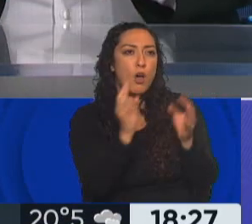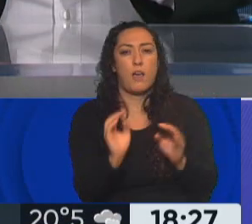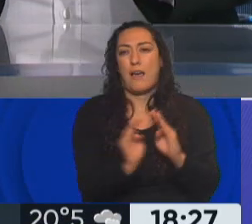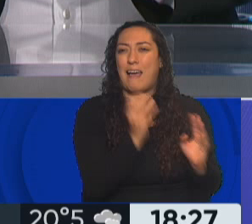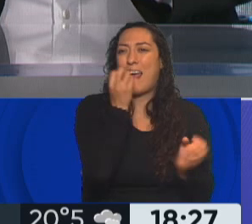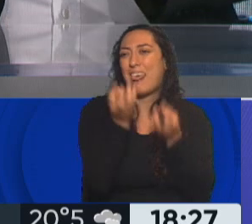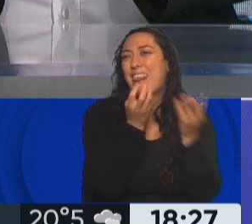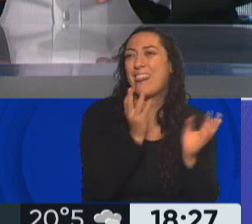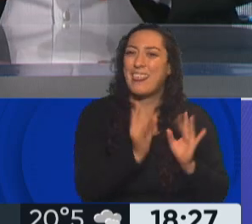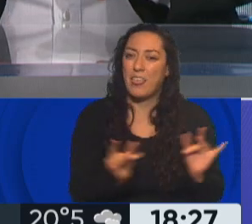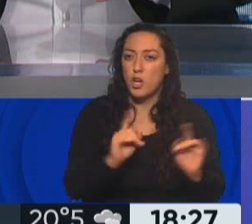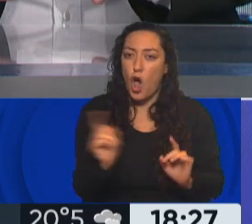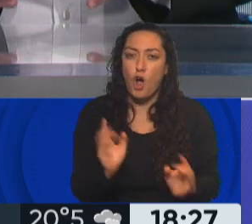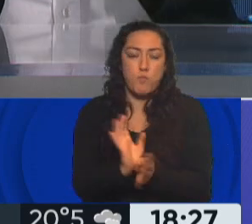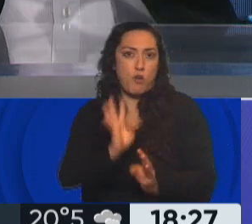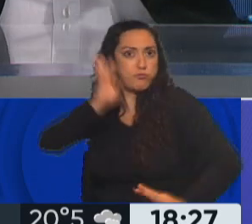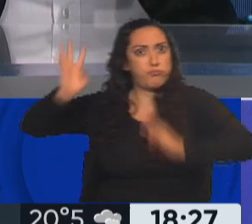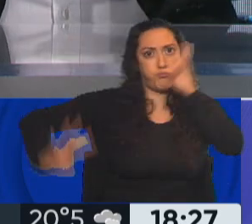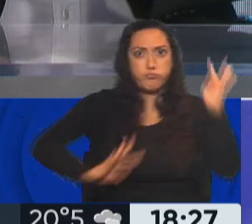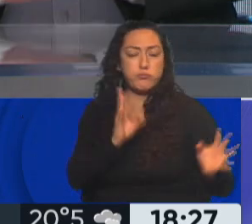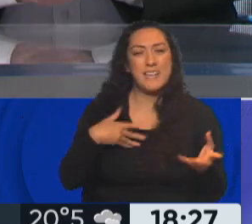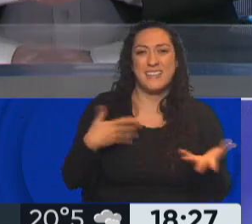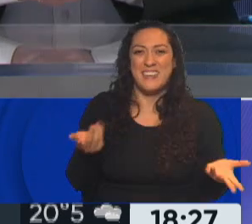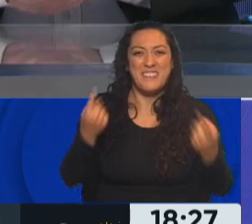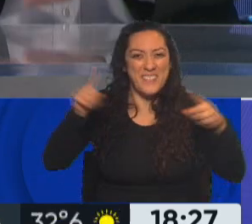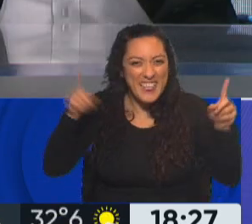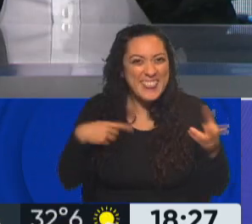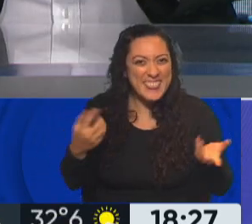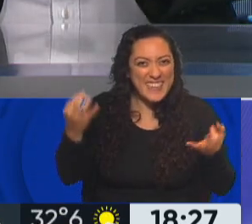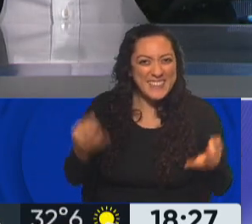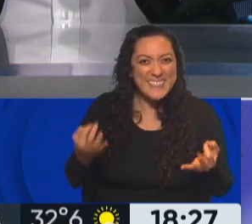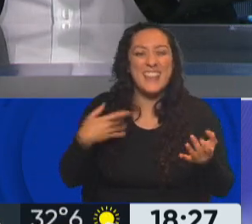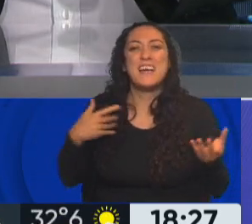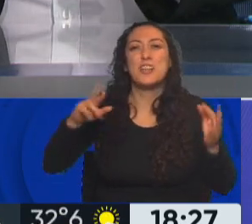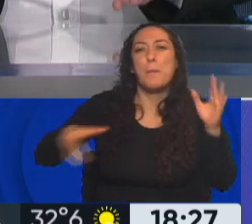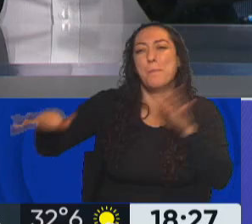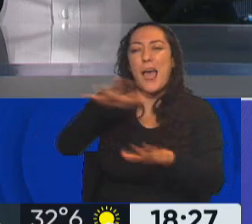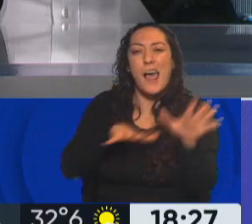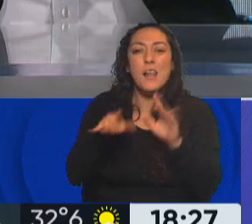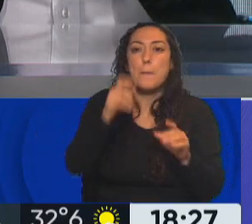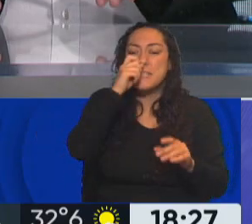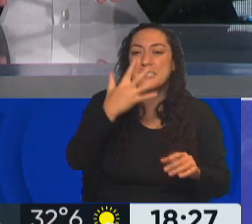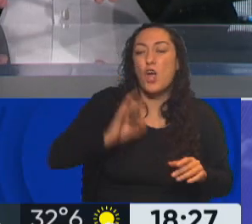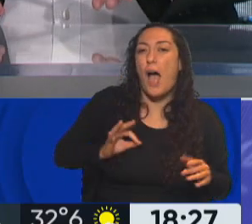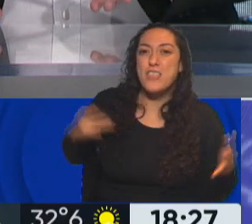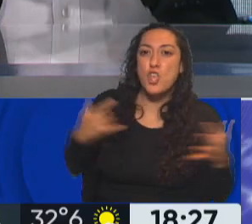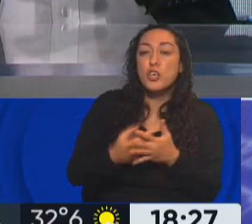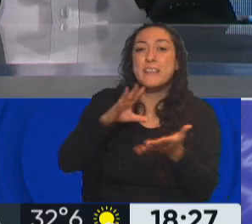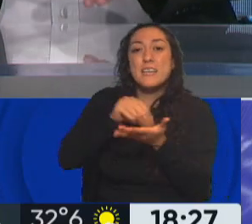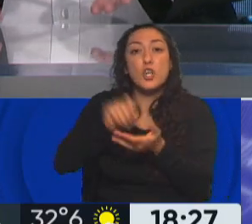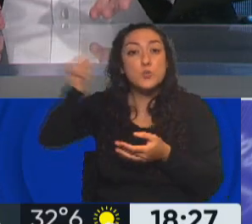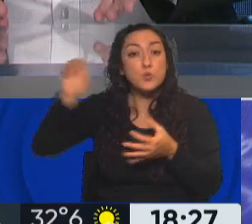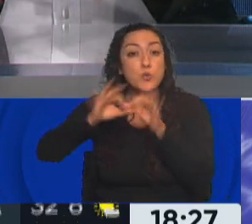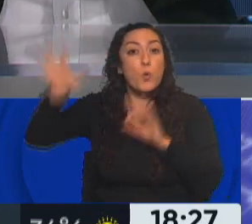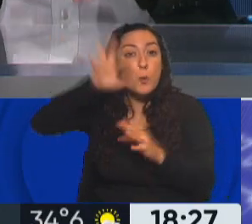Europa es una excepción, ¿no es cierto? Y esto se vio precisamente en los últimos 25 años. Europa, en su territorio, tuvo